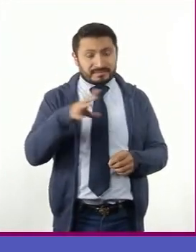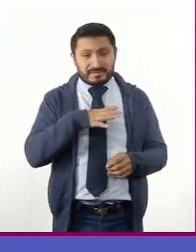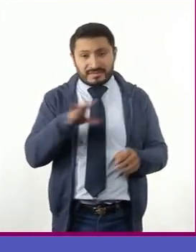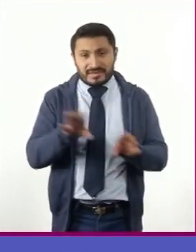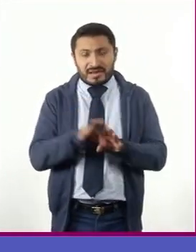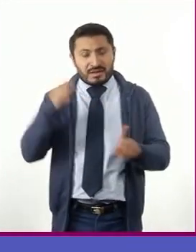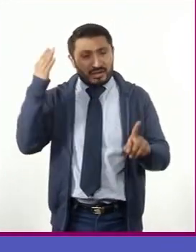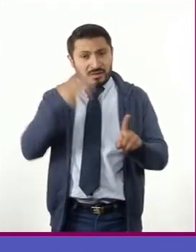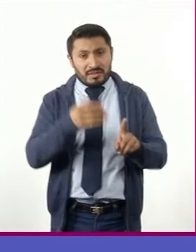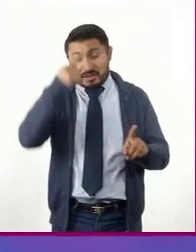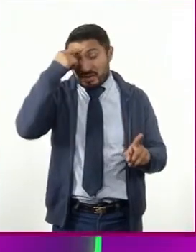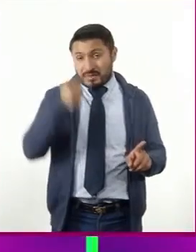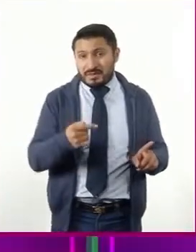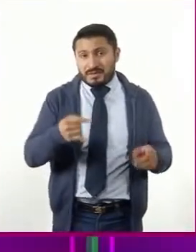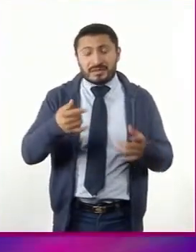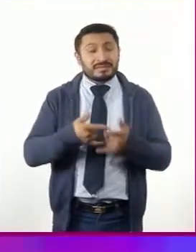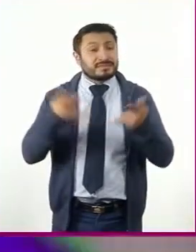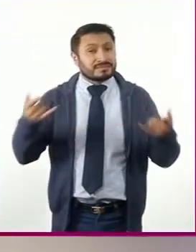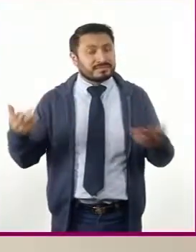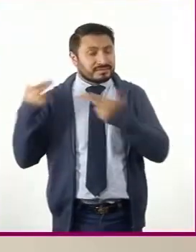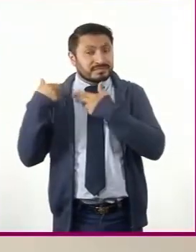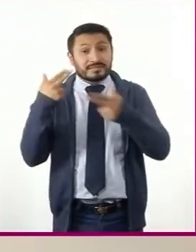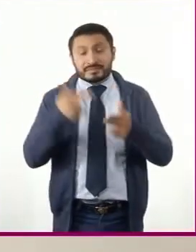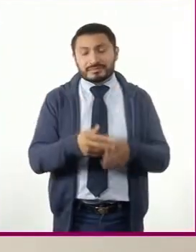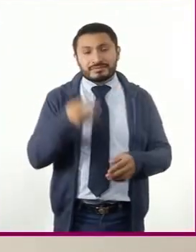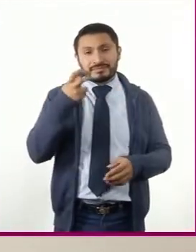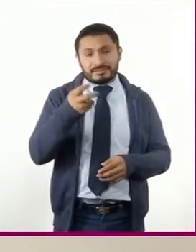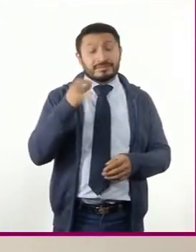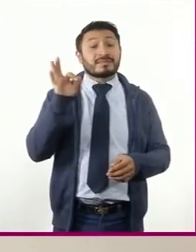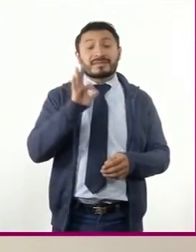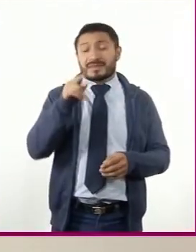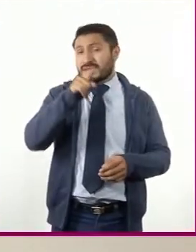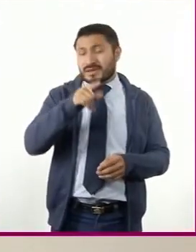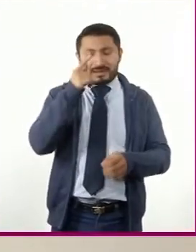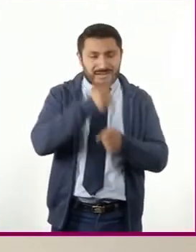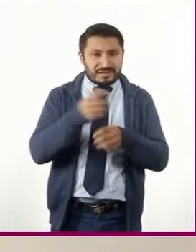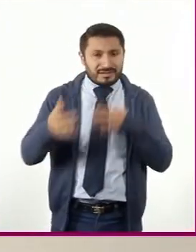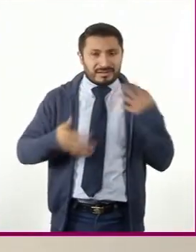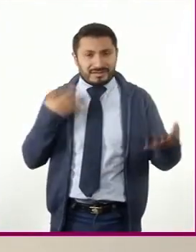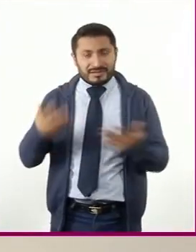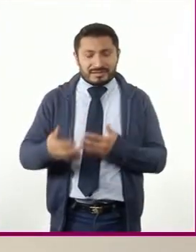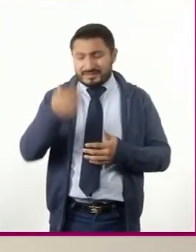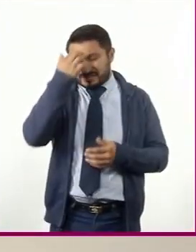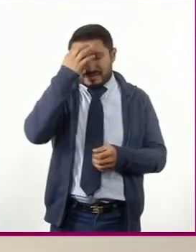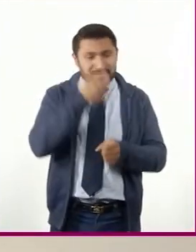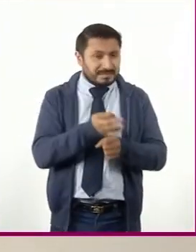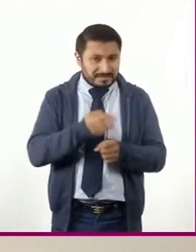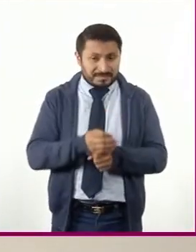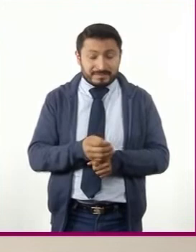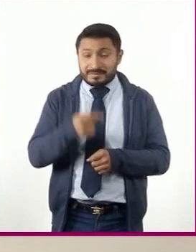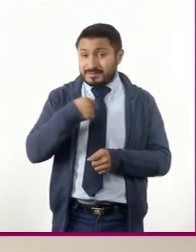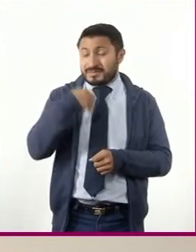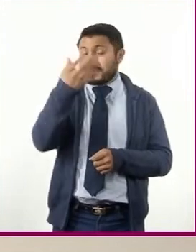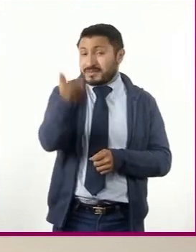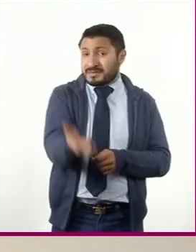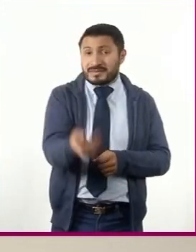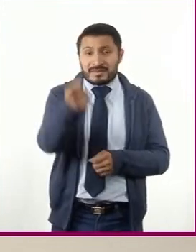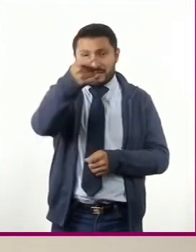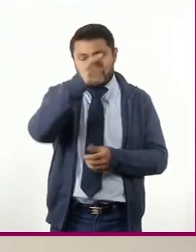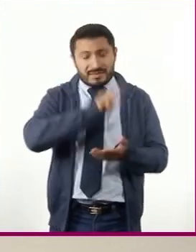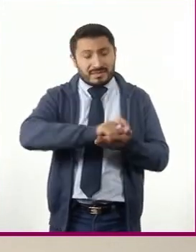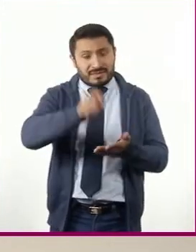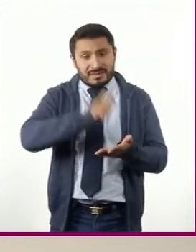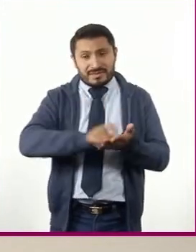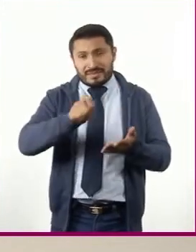un sentido para la historia. Seguramente identificaron celebraciones conocidas actualmente. Les pido las vayan